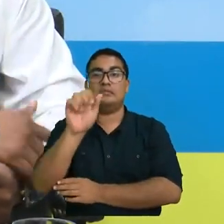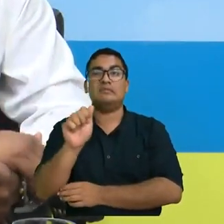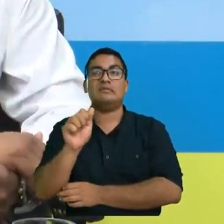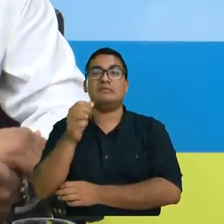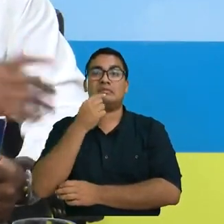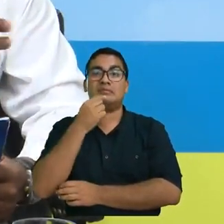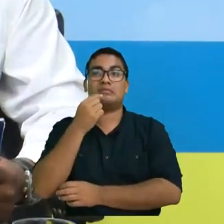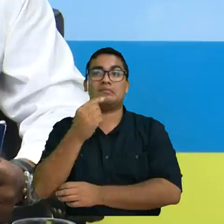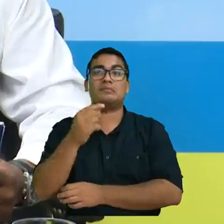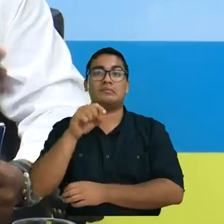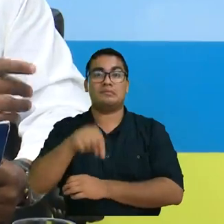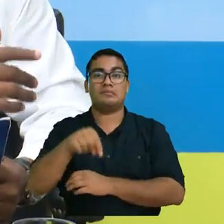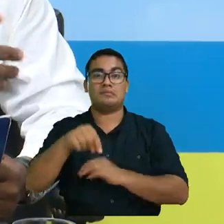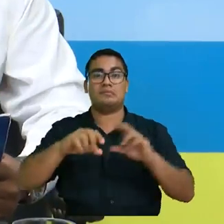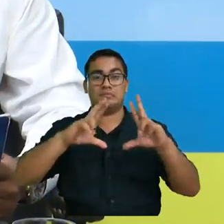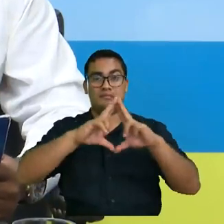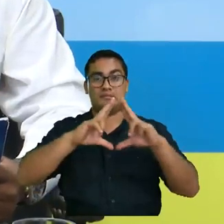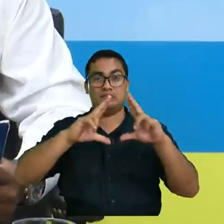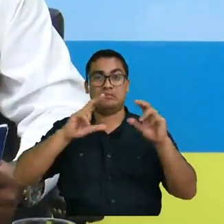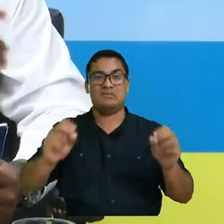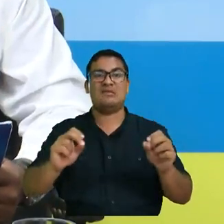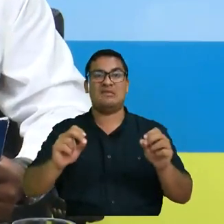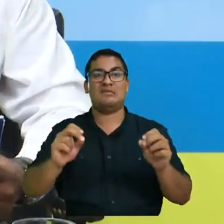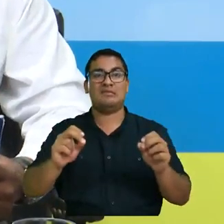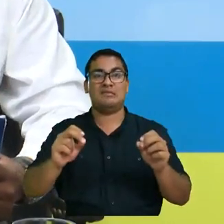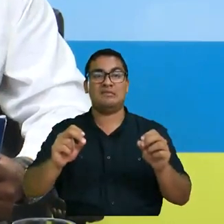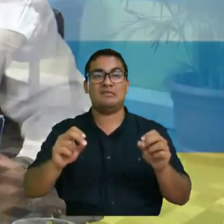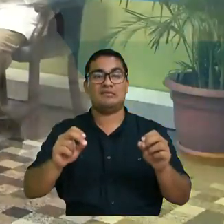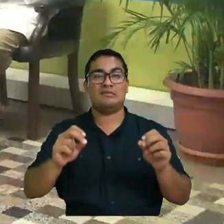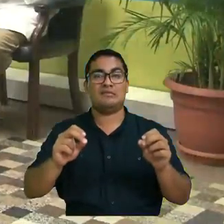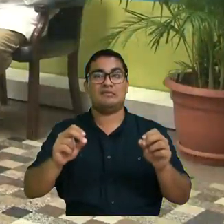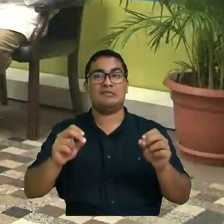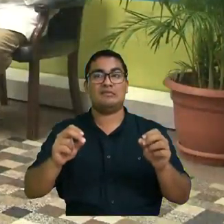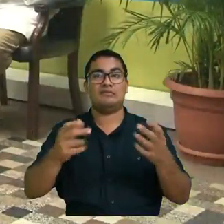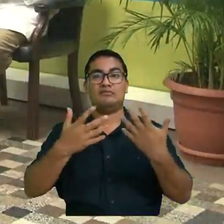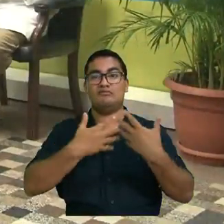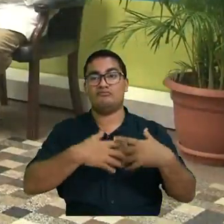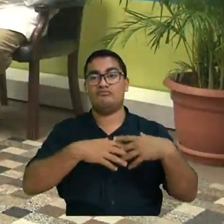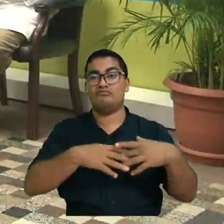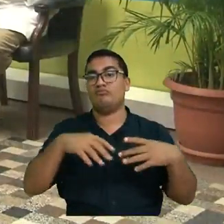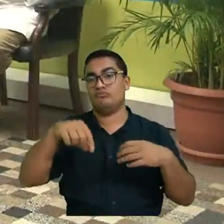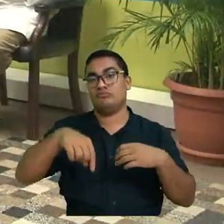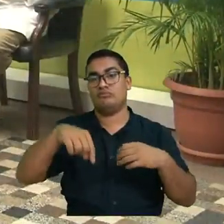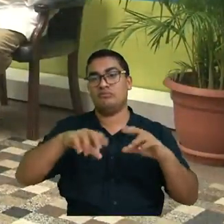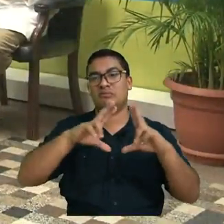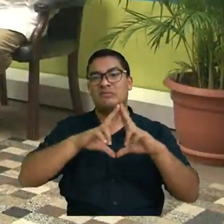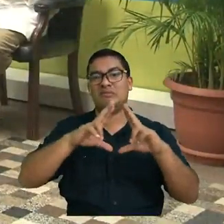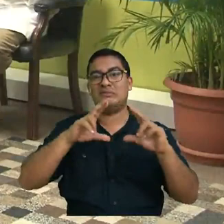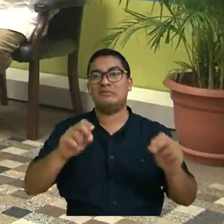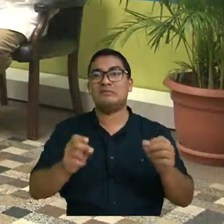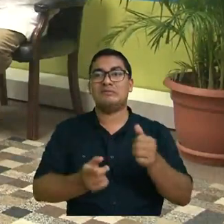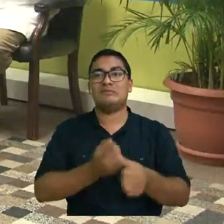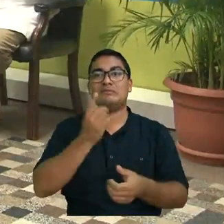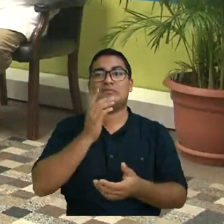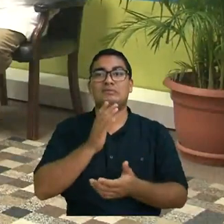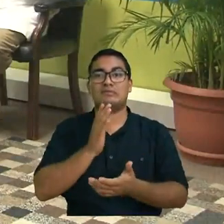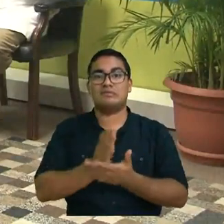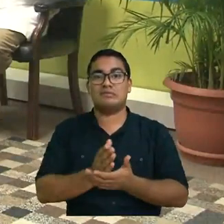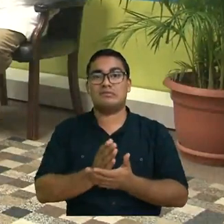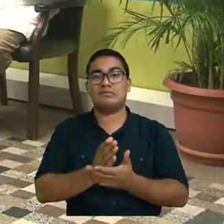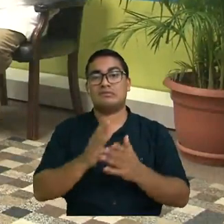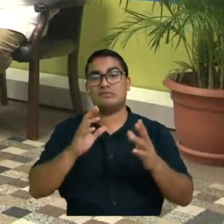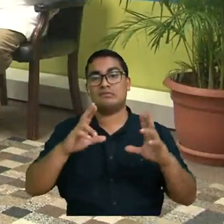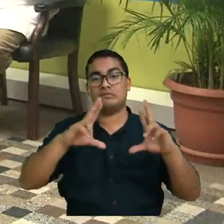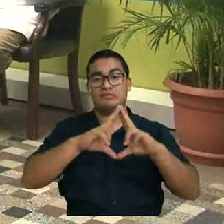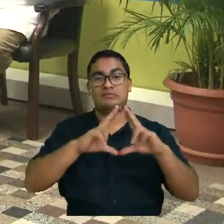planta, en la planta de vacuna ruso-nicaragüense Mexinkop. Así es. Es la primera planta que produce vacunas aquí en